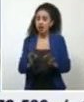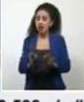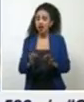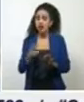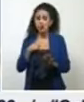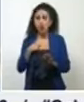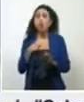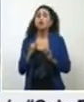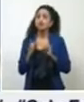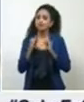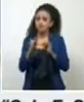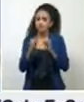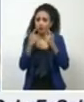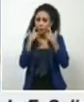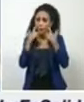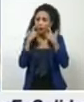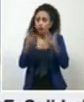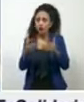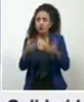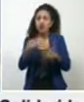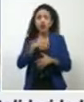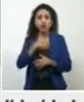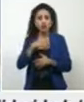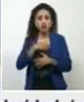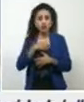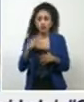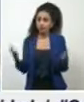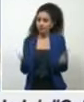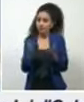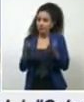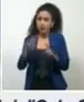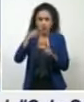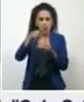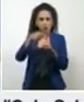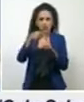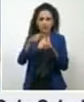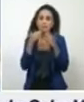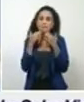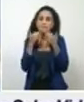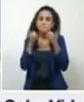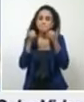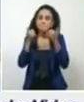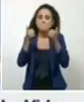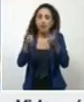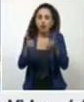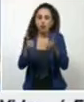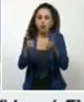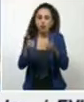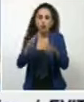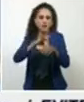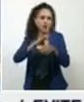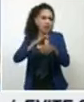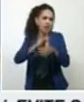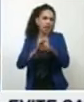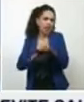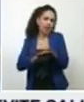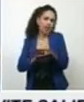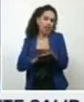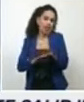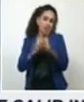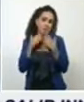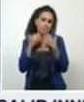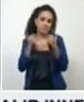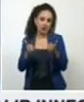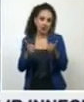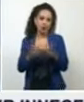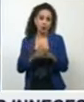tiene para una evolución favorable o no favorable hacia grave, hacia crítico, el tener